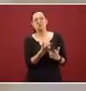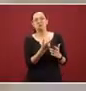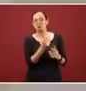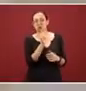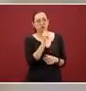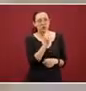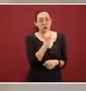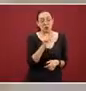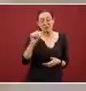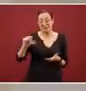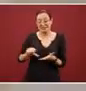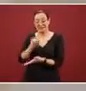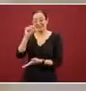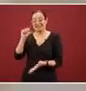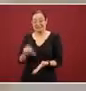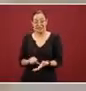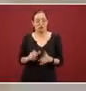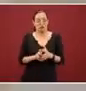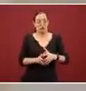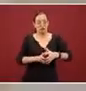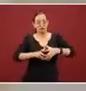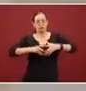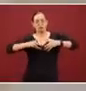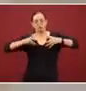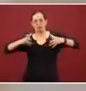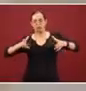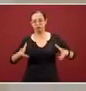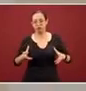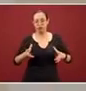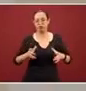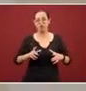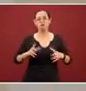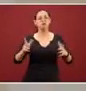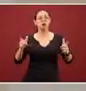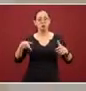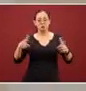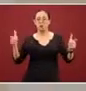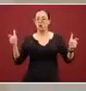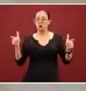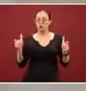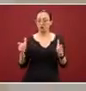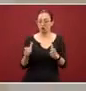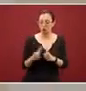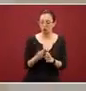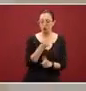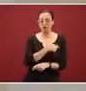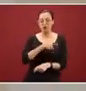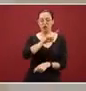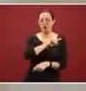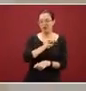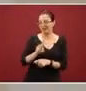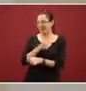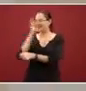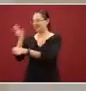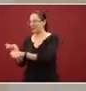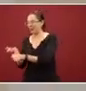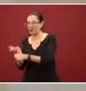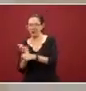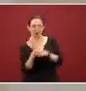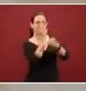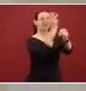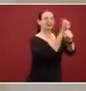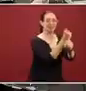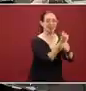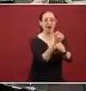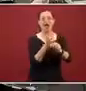después que la Ciudad de México, y lo mismo creemos que pase aquí, de tal manera que eso nos puede permitir irnos preparando de manera